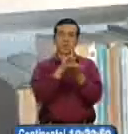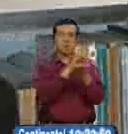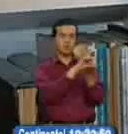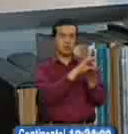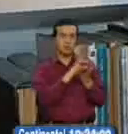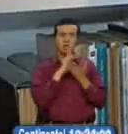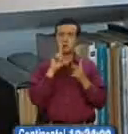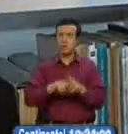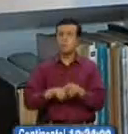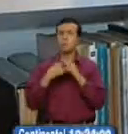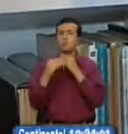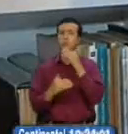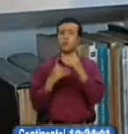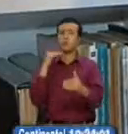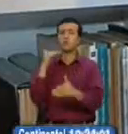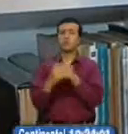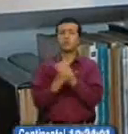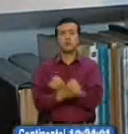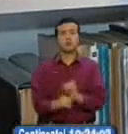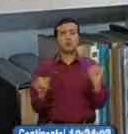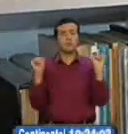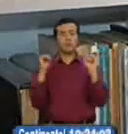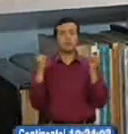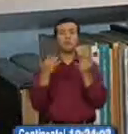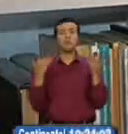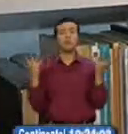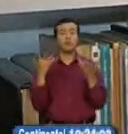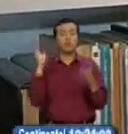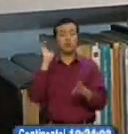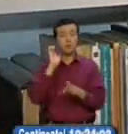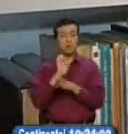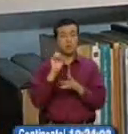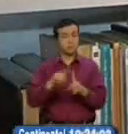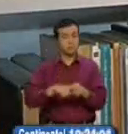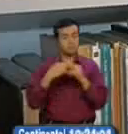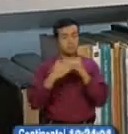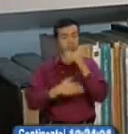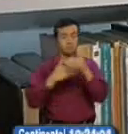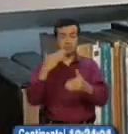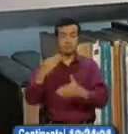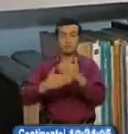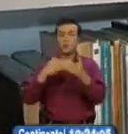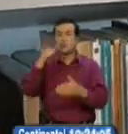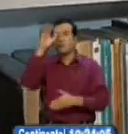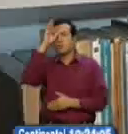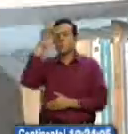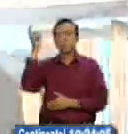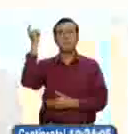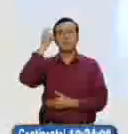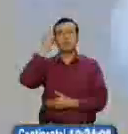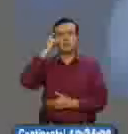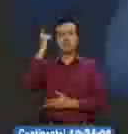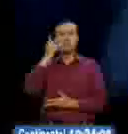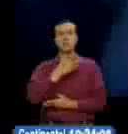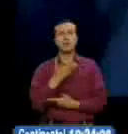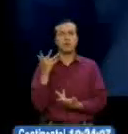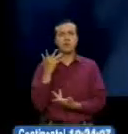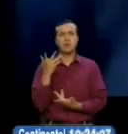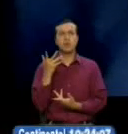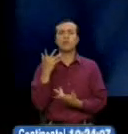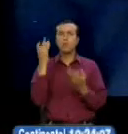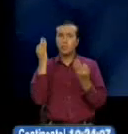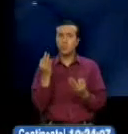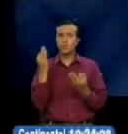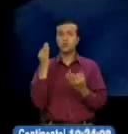Se había iniciado el proceso de la independencia de lo que hoy es Ecuador. Y los conceptos del pensamiento ilustrado, generados